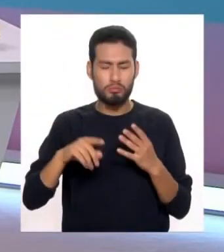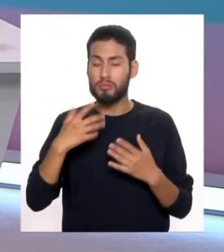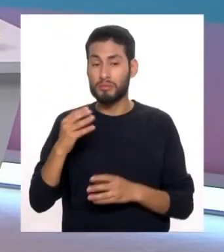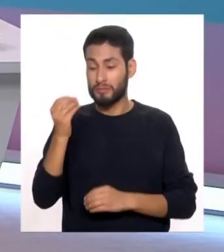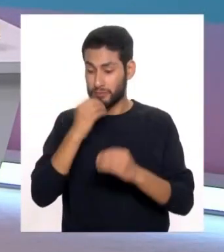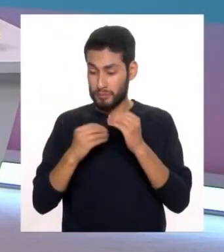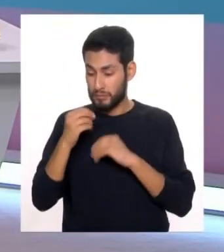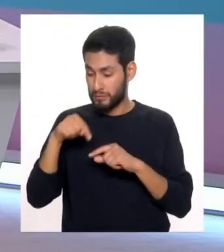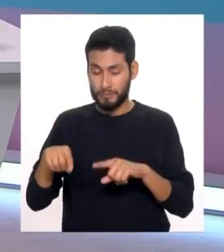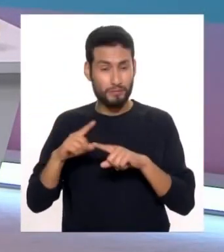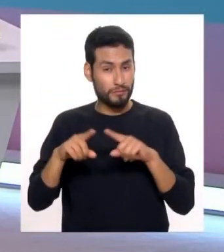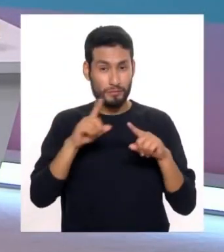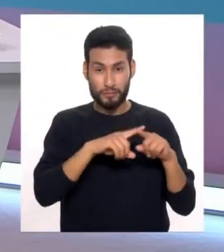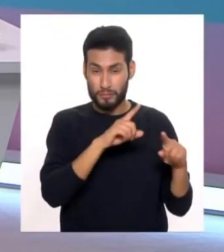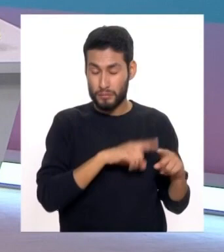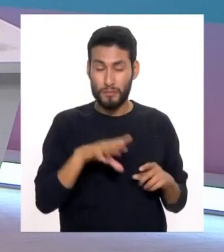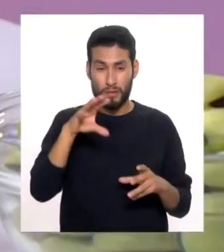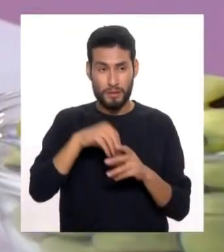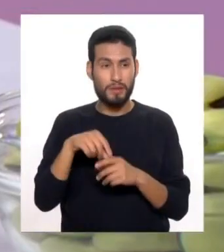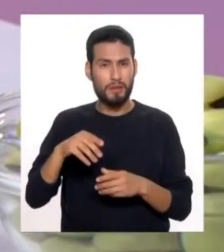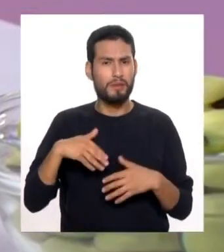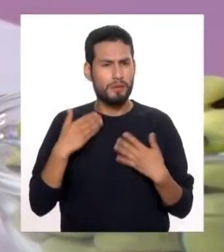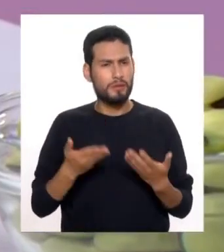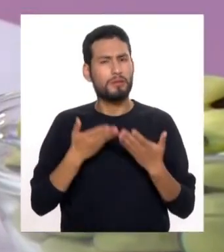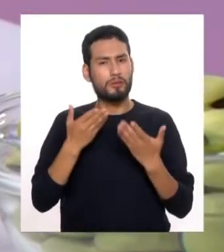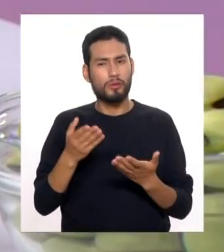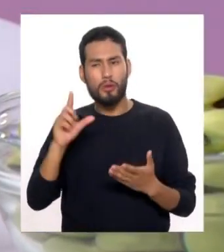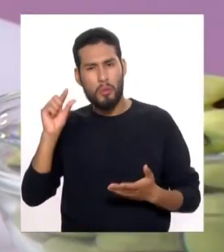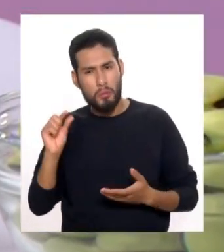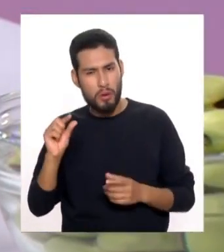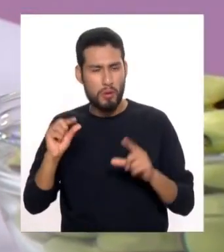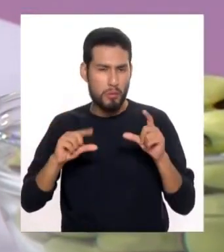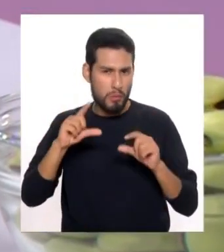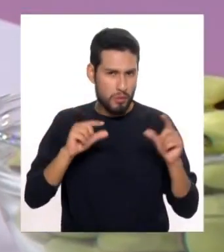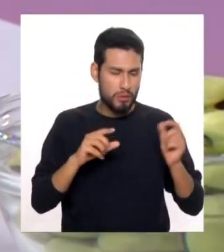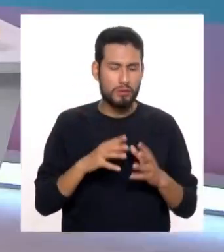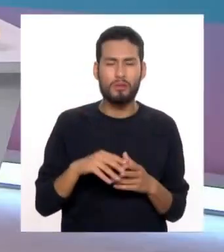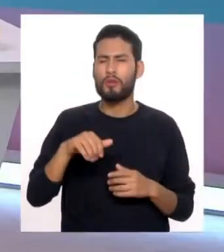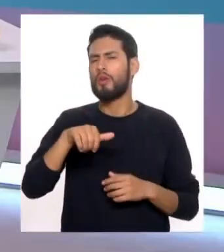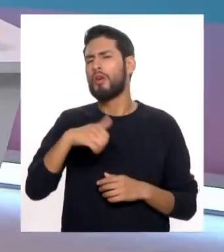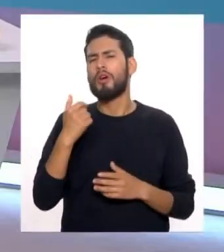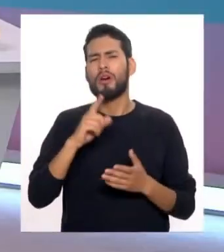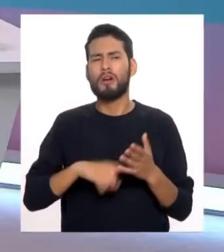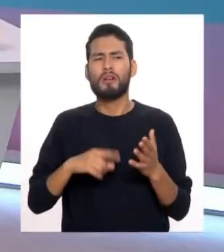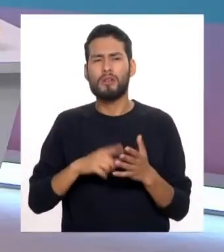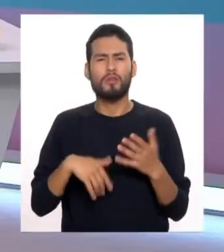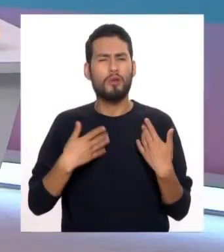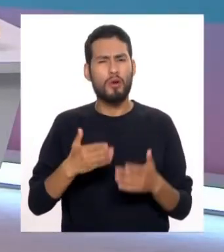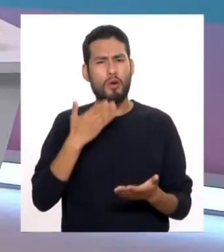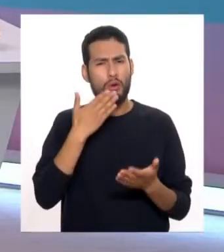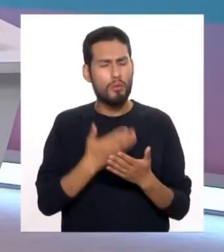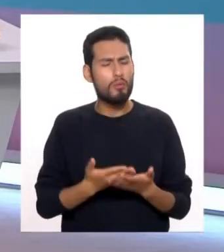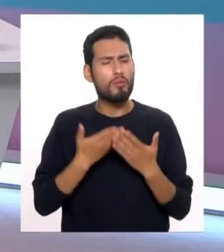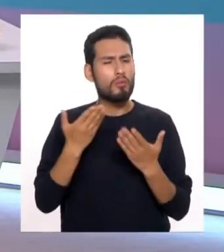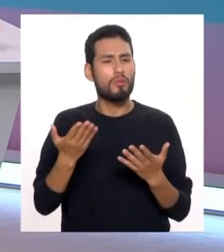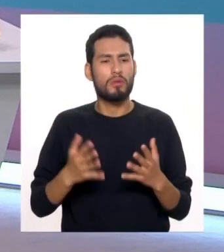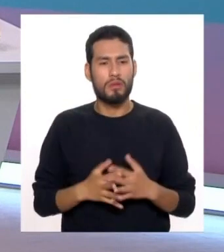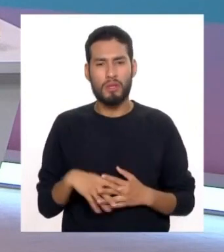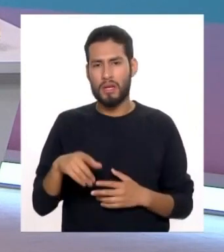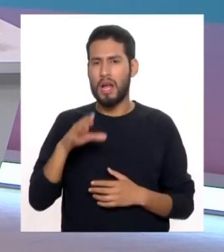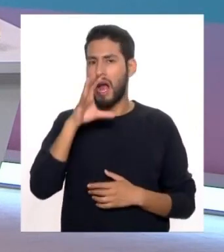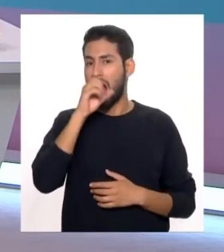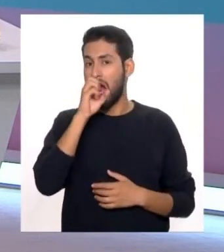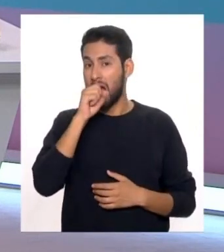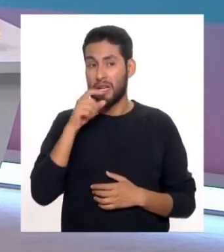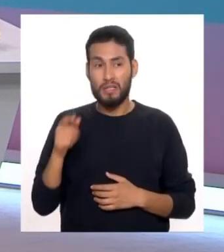hay grandes cantidades y aquellos que te aportan un poquito menos. ¿Qué otro alimento te aporta en muy buena cantidad? La